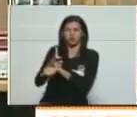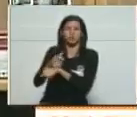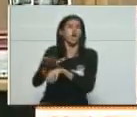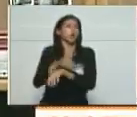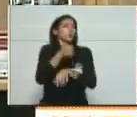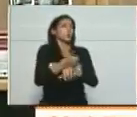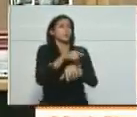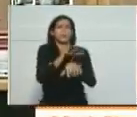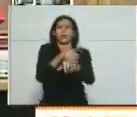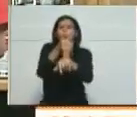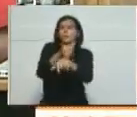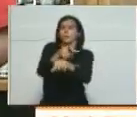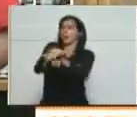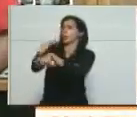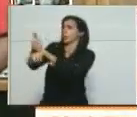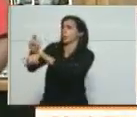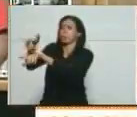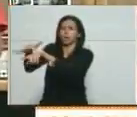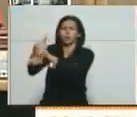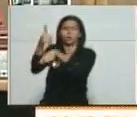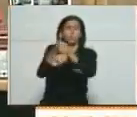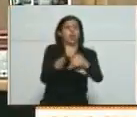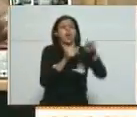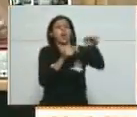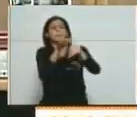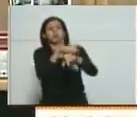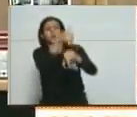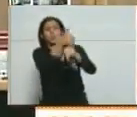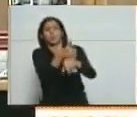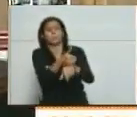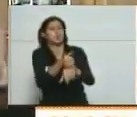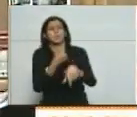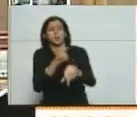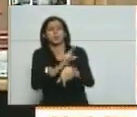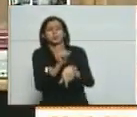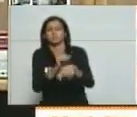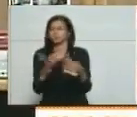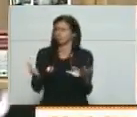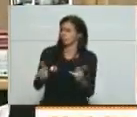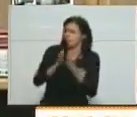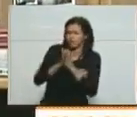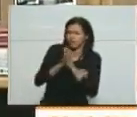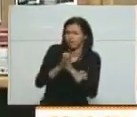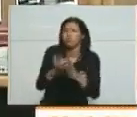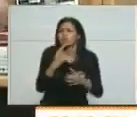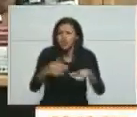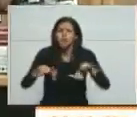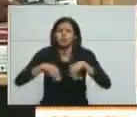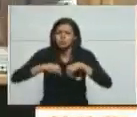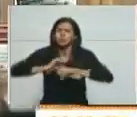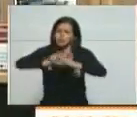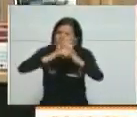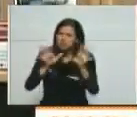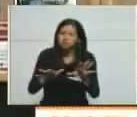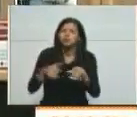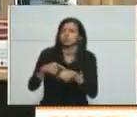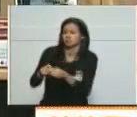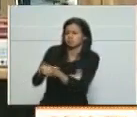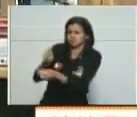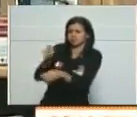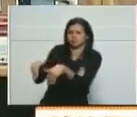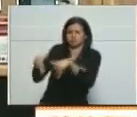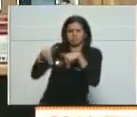hemos visto que comienza? No, lo que pasa es que tal persona está haciendo algo que no me gusta. Compañero, dígala y asuma las cosas. Me voy porque yo tengo otro